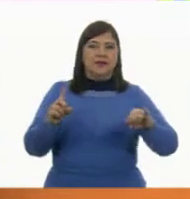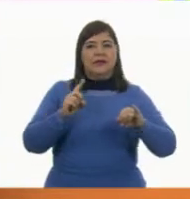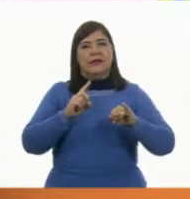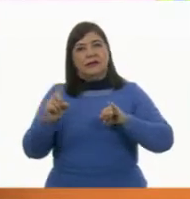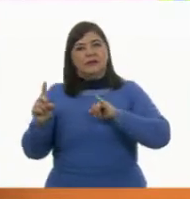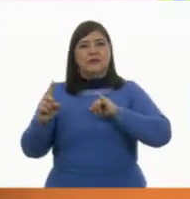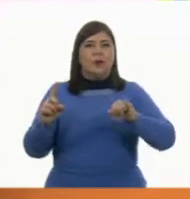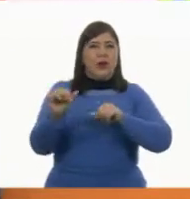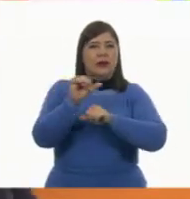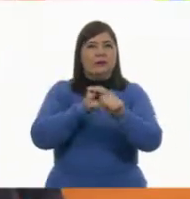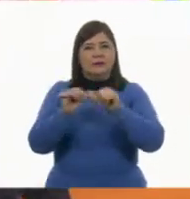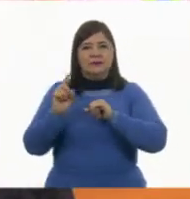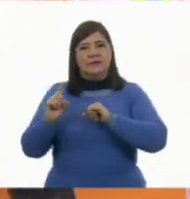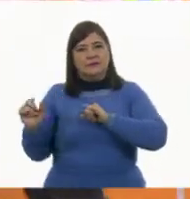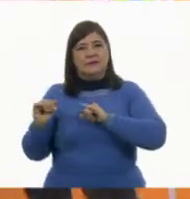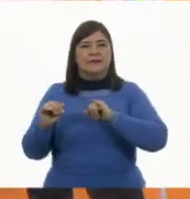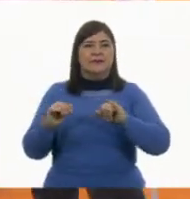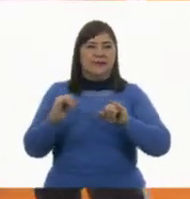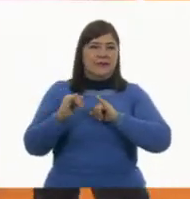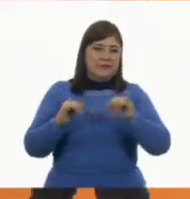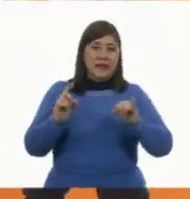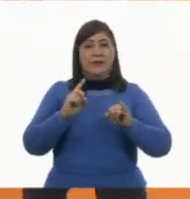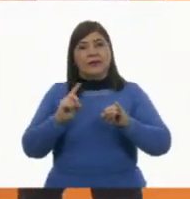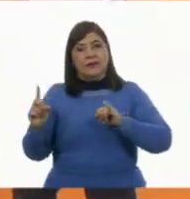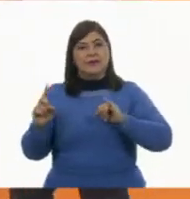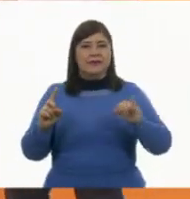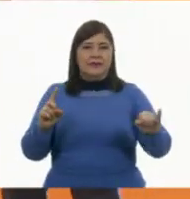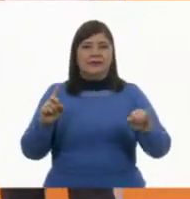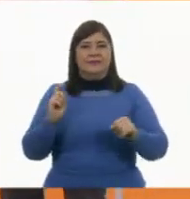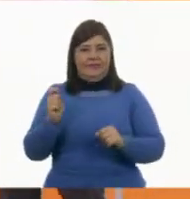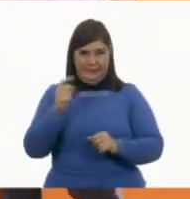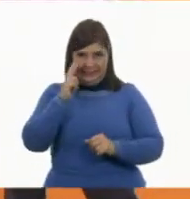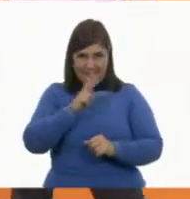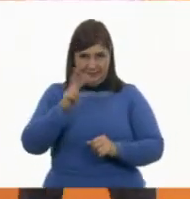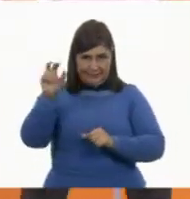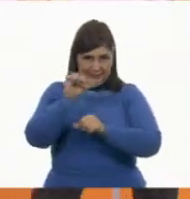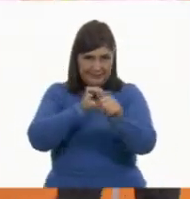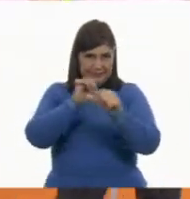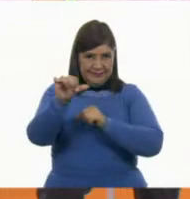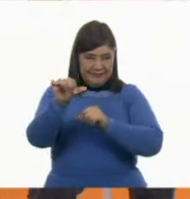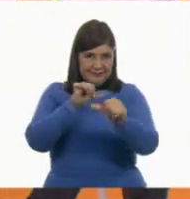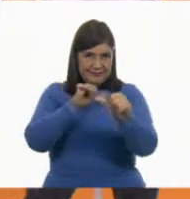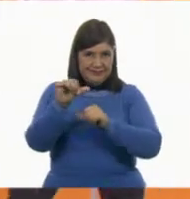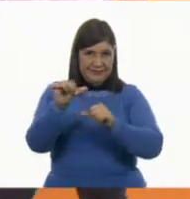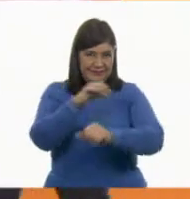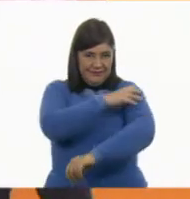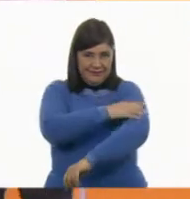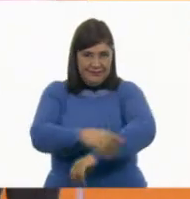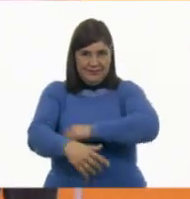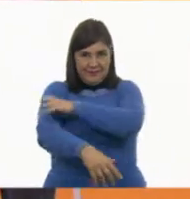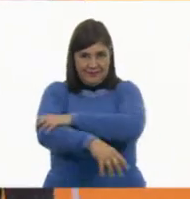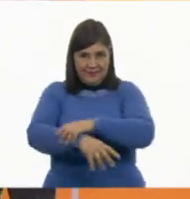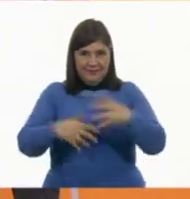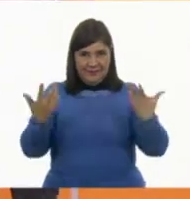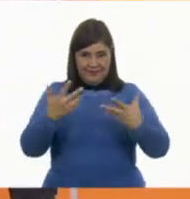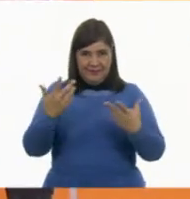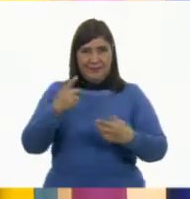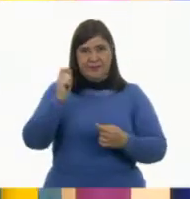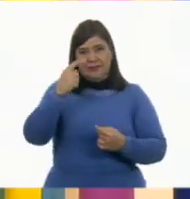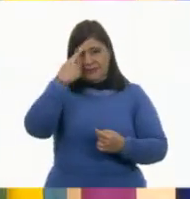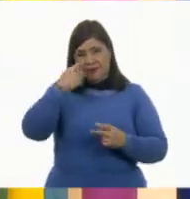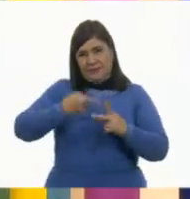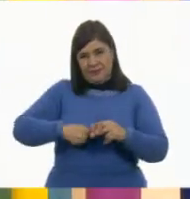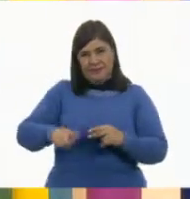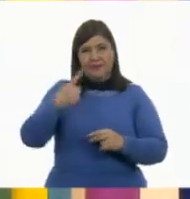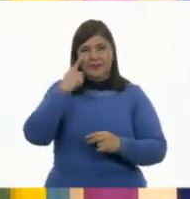derecho, izquierdo, derecho, izquierdo, derecho, izquierdo. ¿Vale? Y vamos a combinar entonces los dos brazos. Entonces